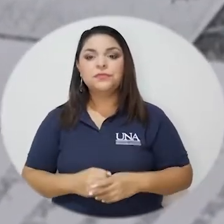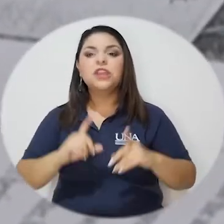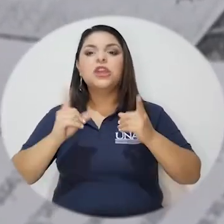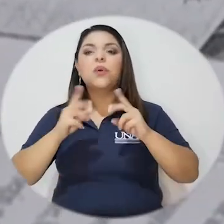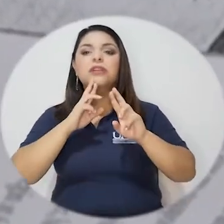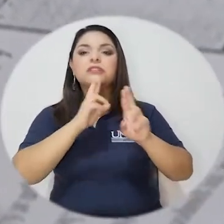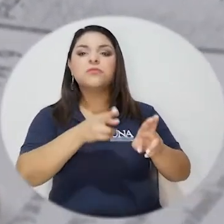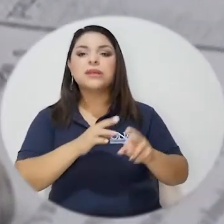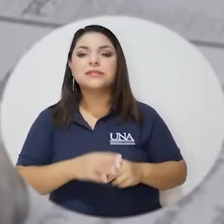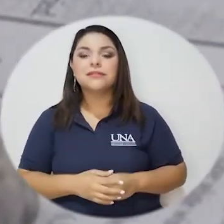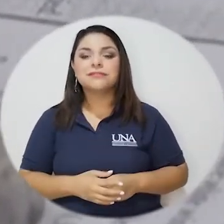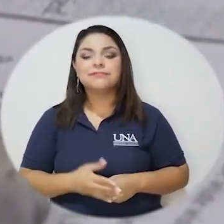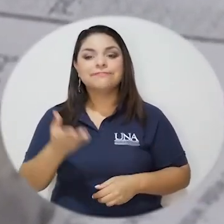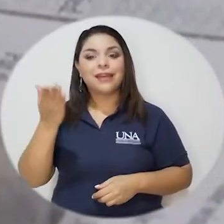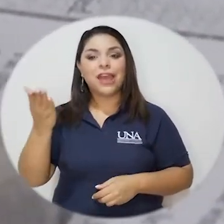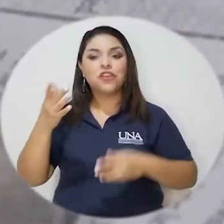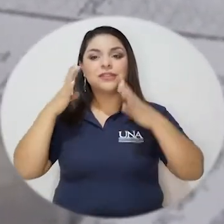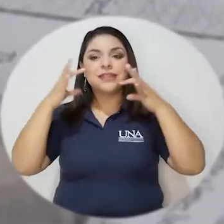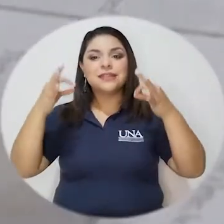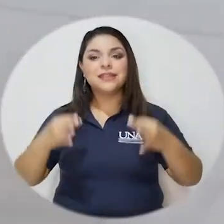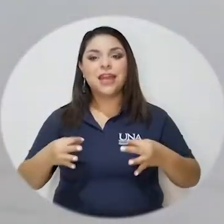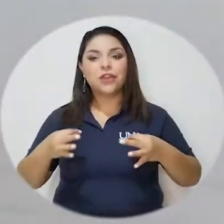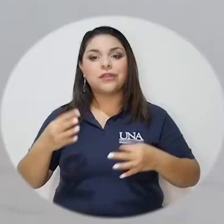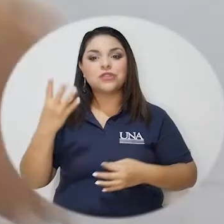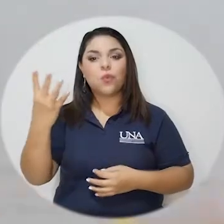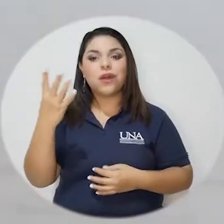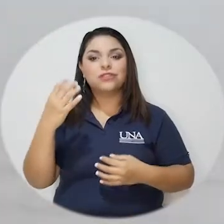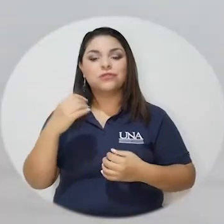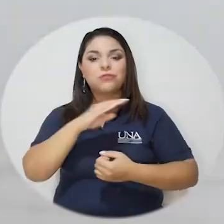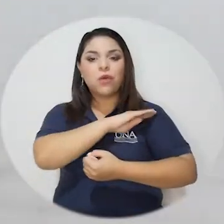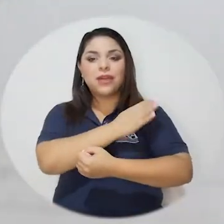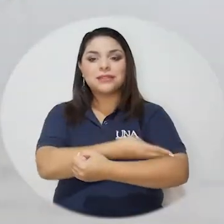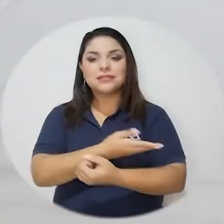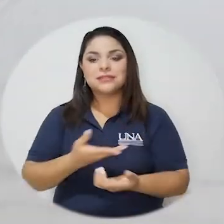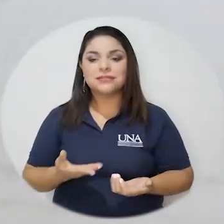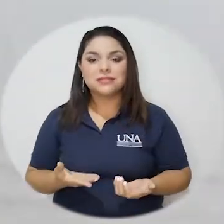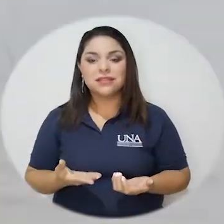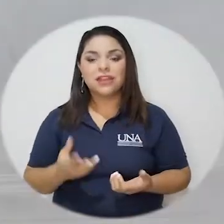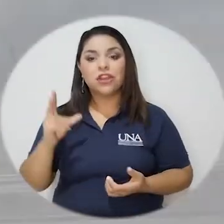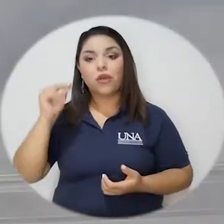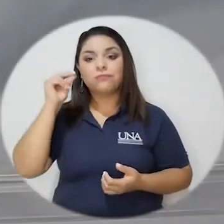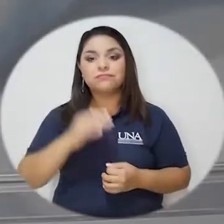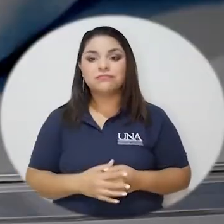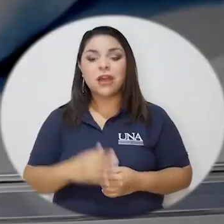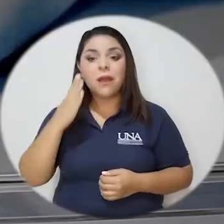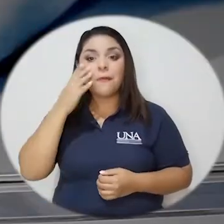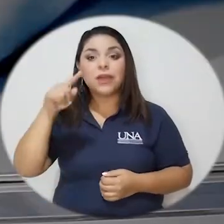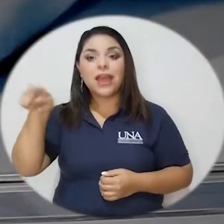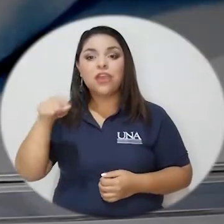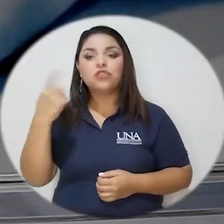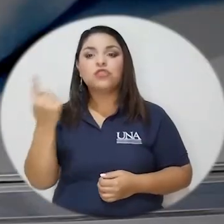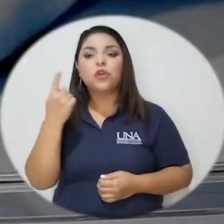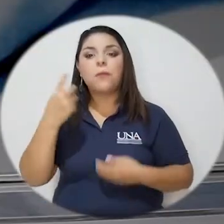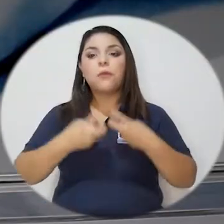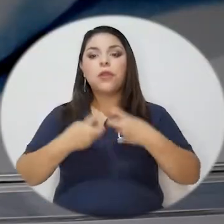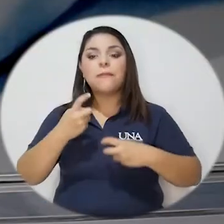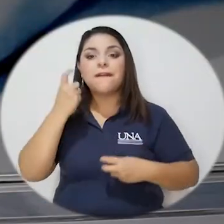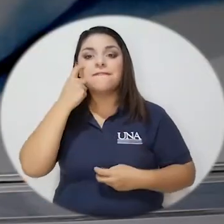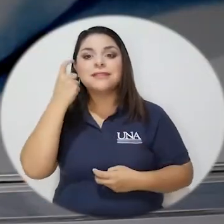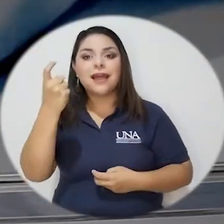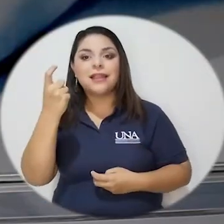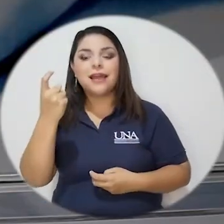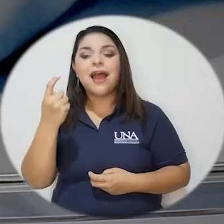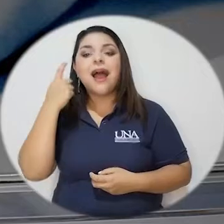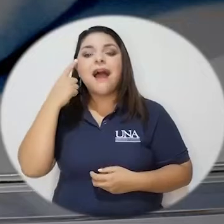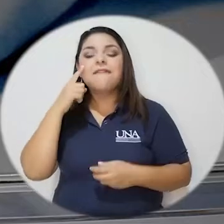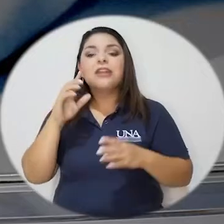¿Cuál fue la respuesta? La que recibieron las 4 propuestas anteriores. Nada. porque para ellos es un problema fiscalista de cómo